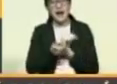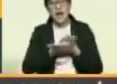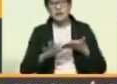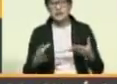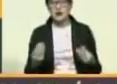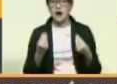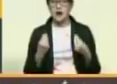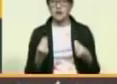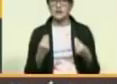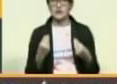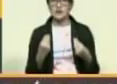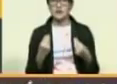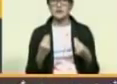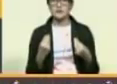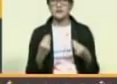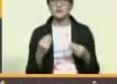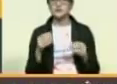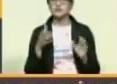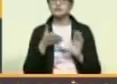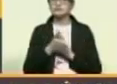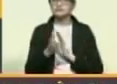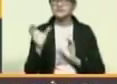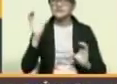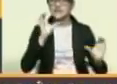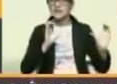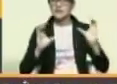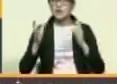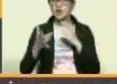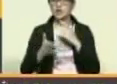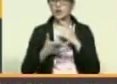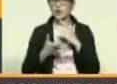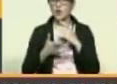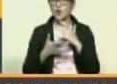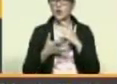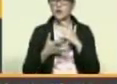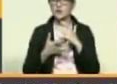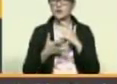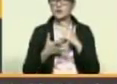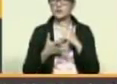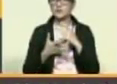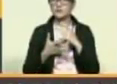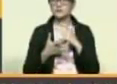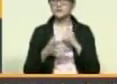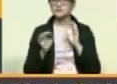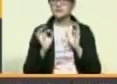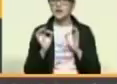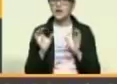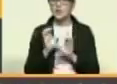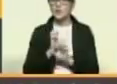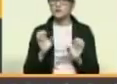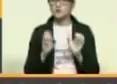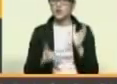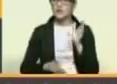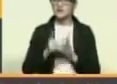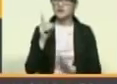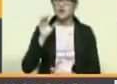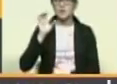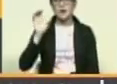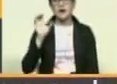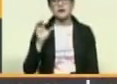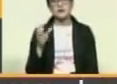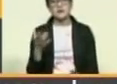calidad a nivel científico y tecnológico, vinculando la educación al desarrollo del país en lo local, en lo regional y en lo